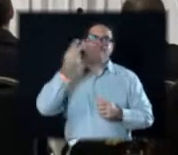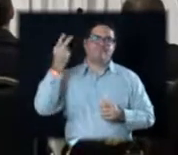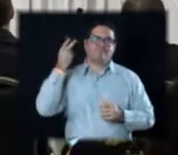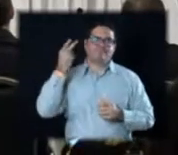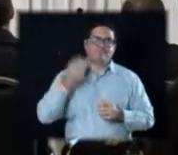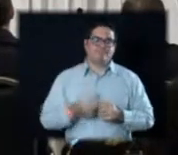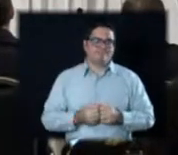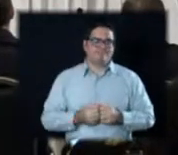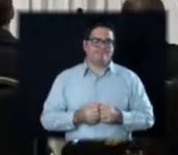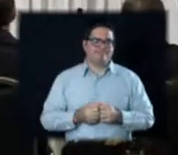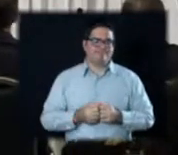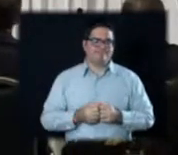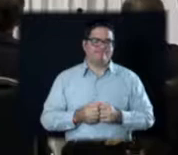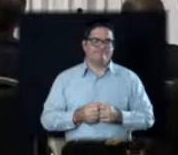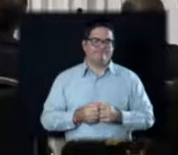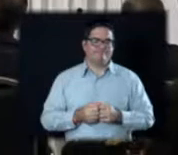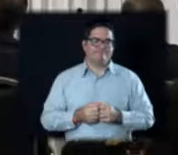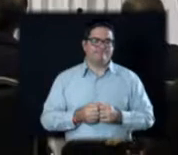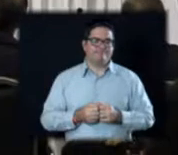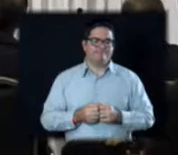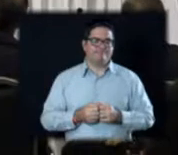es sorprendente